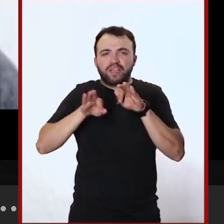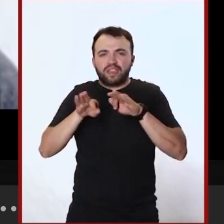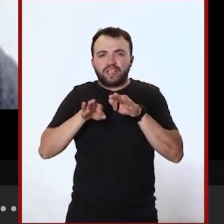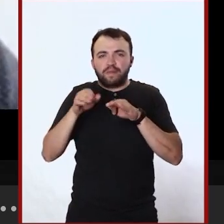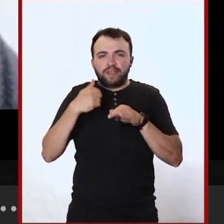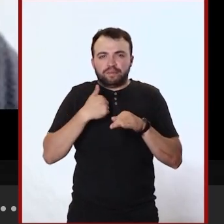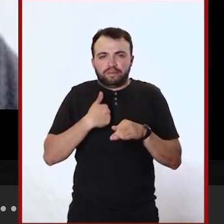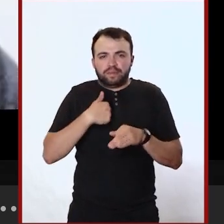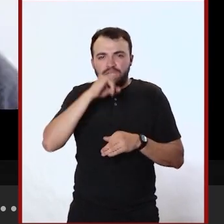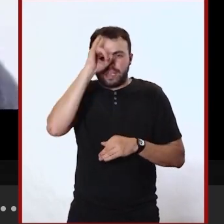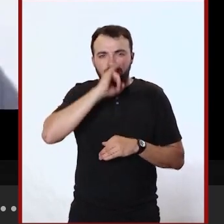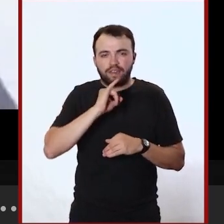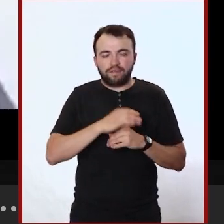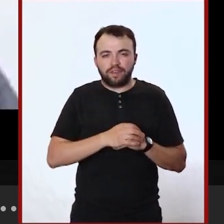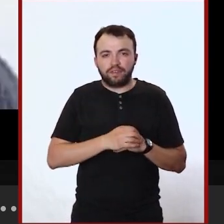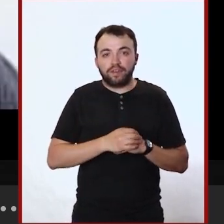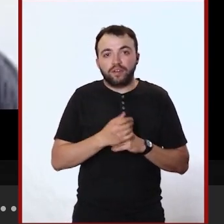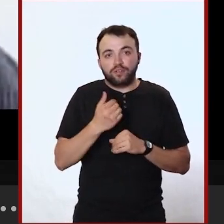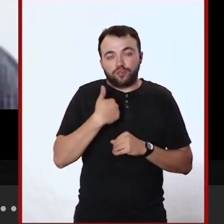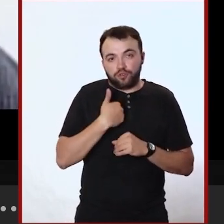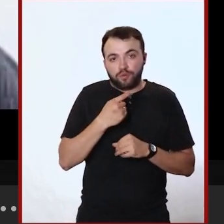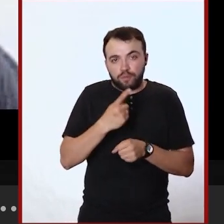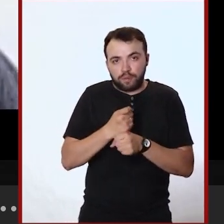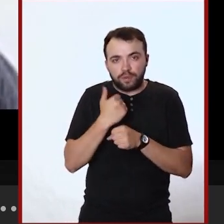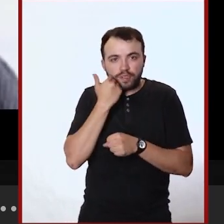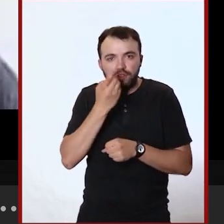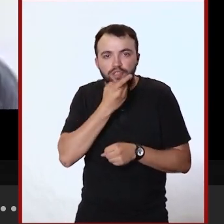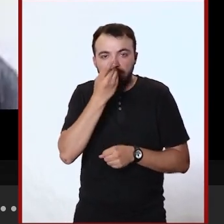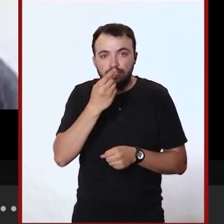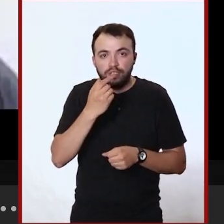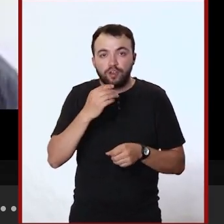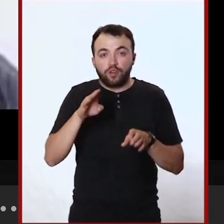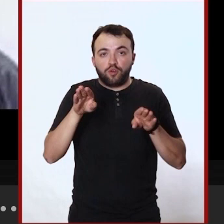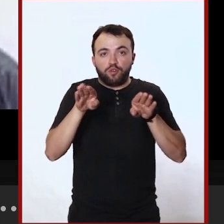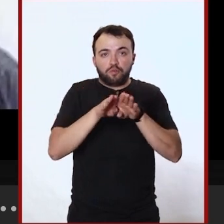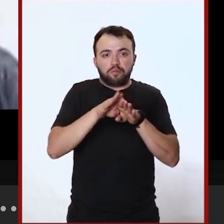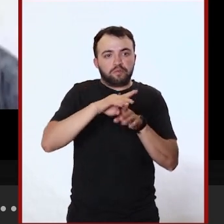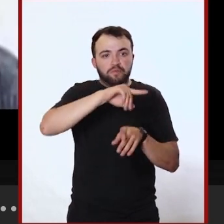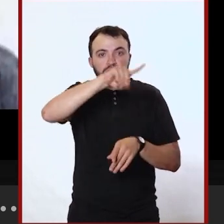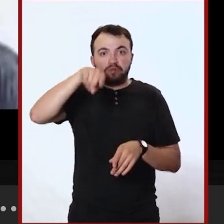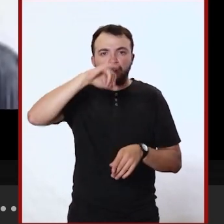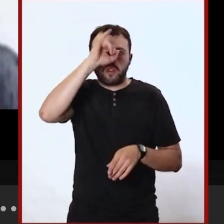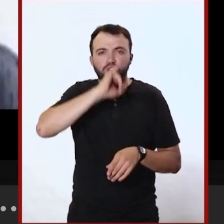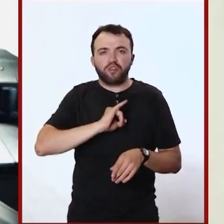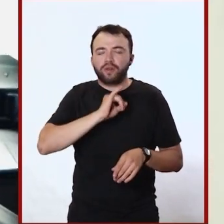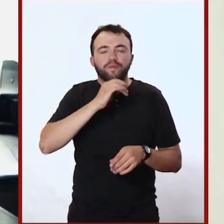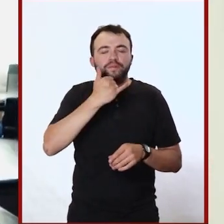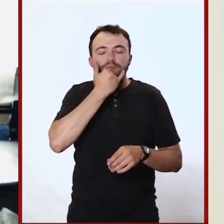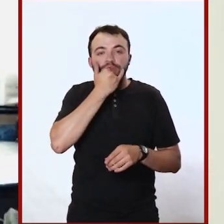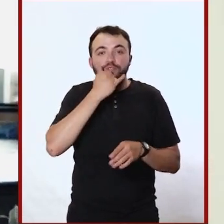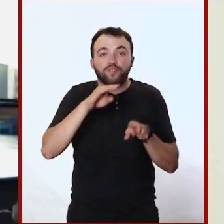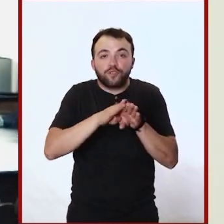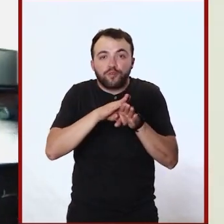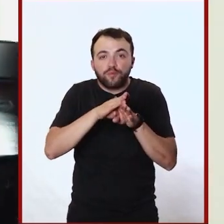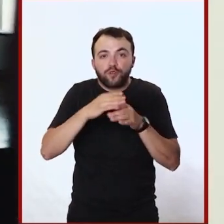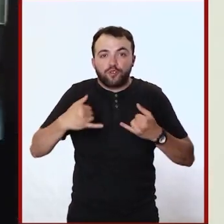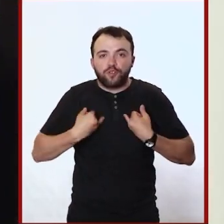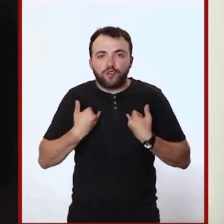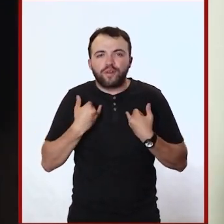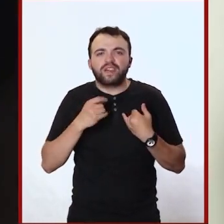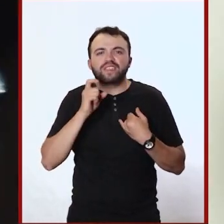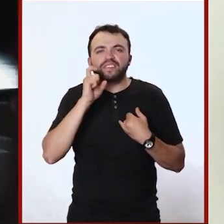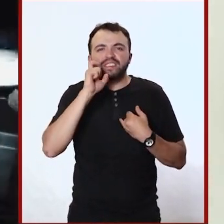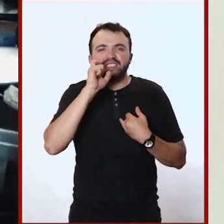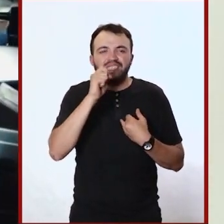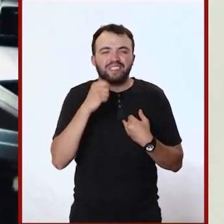que debemos de partir de que como jóvenes tenemos que saber cuál es nuestra vocación o qué es lo que nos apasiona, ¿no? Una vez sabiendo qué es lo que nos